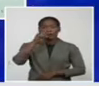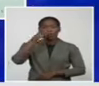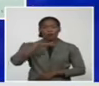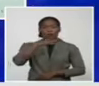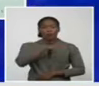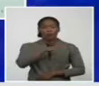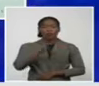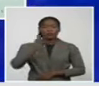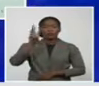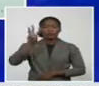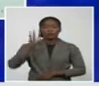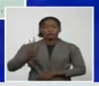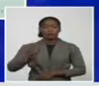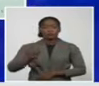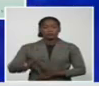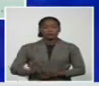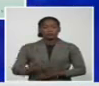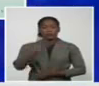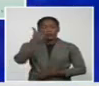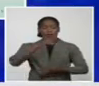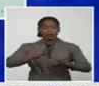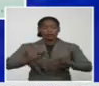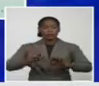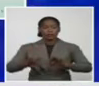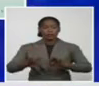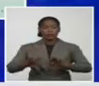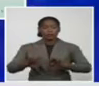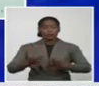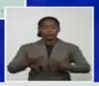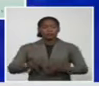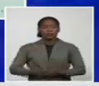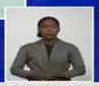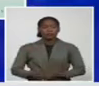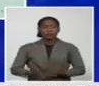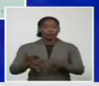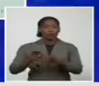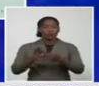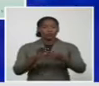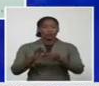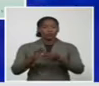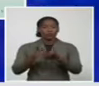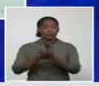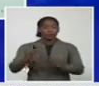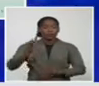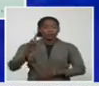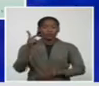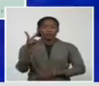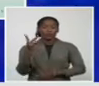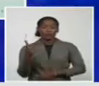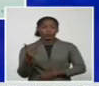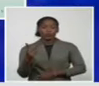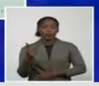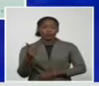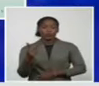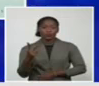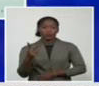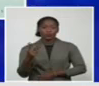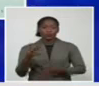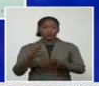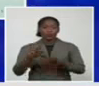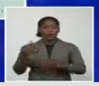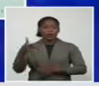uno, Artemisa, Huira de Melena y El Mariel con 2 cada uno y Guanajay un